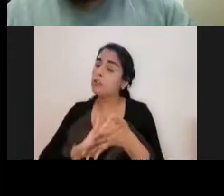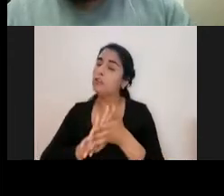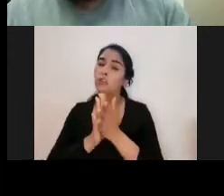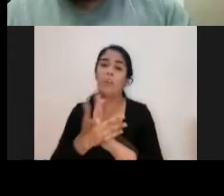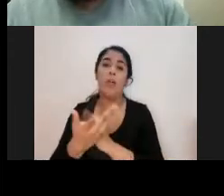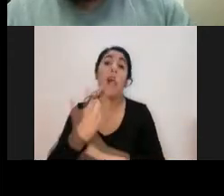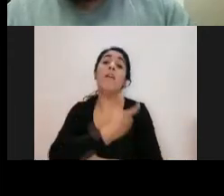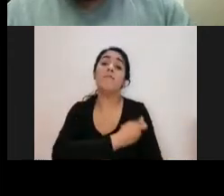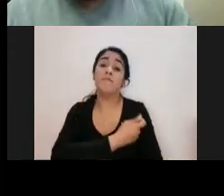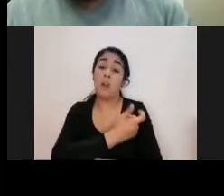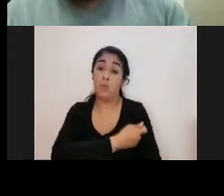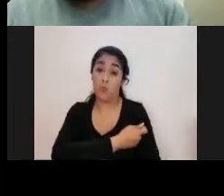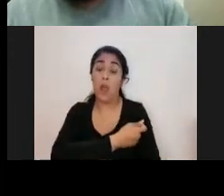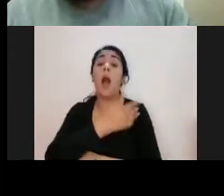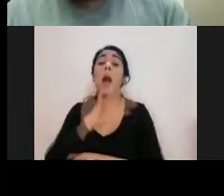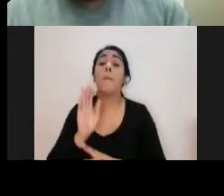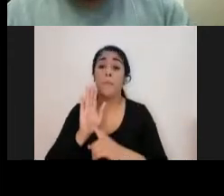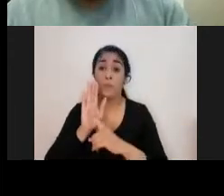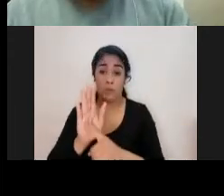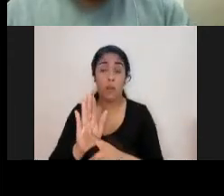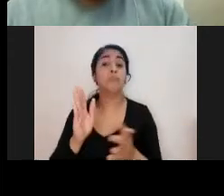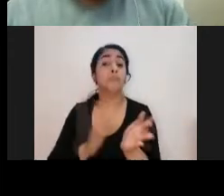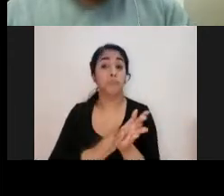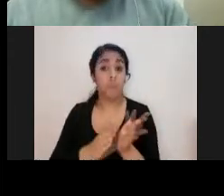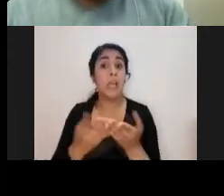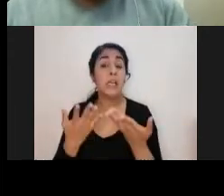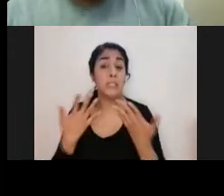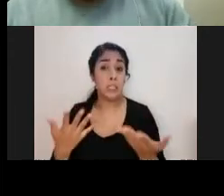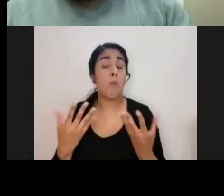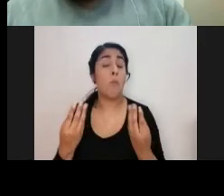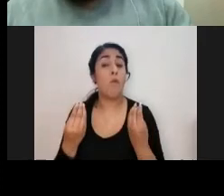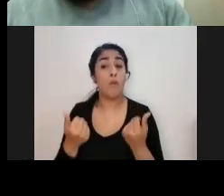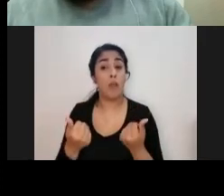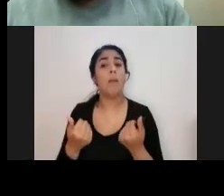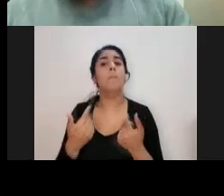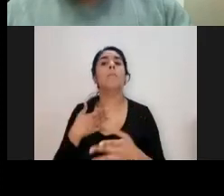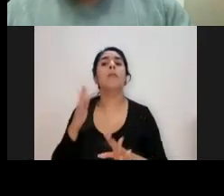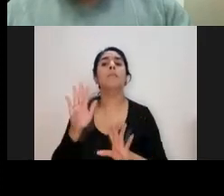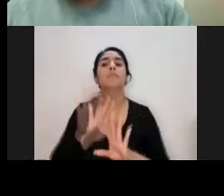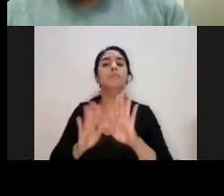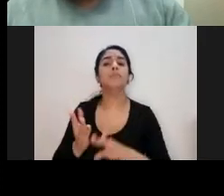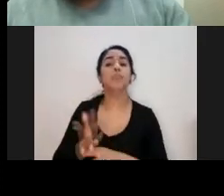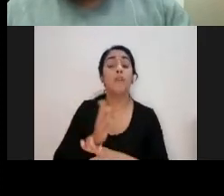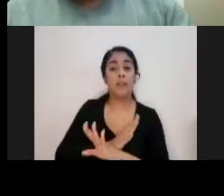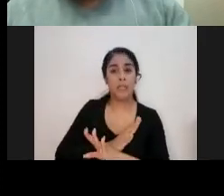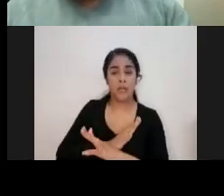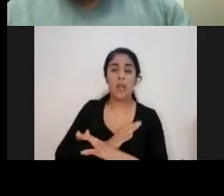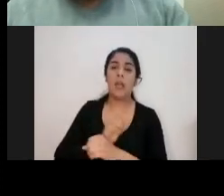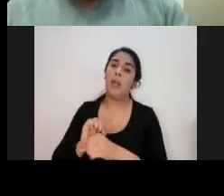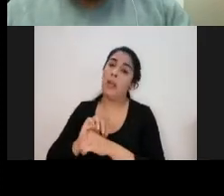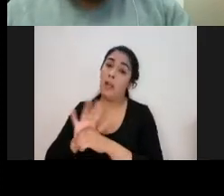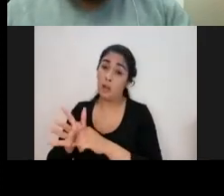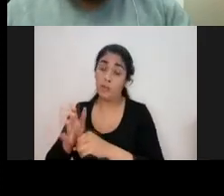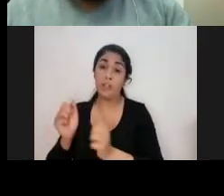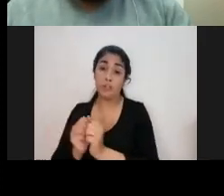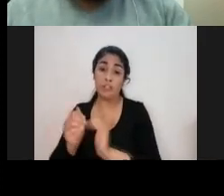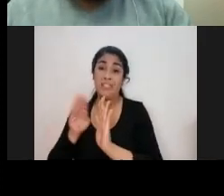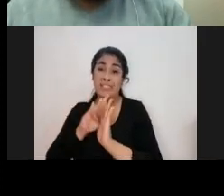mostrado una efectividad bastante buena, ¿cierto?, para prevenir el COVID sintomático y para prevenir la